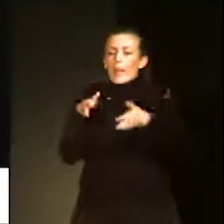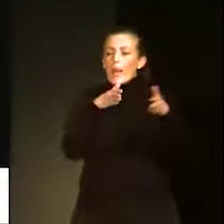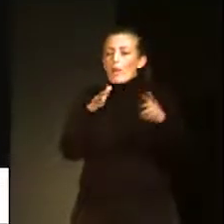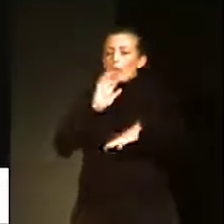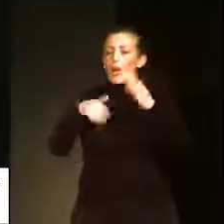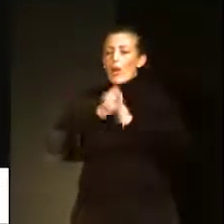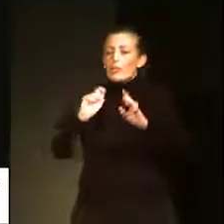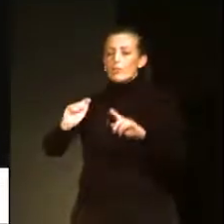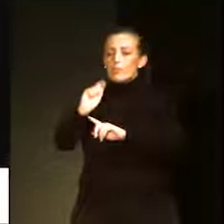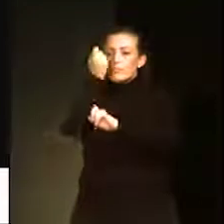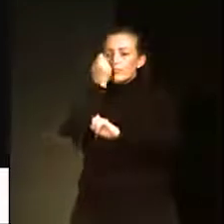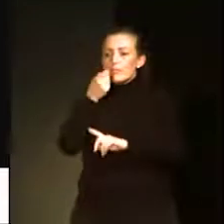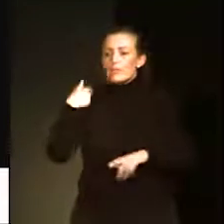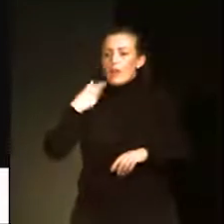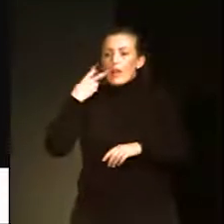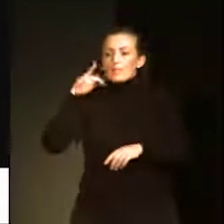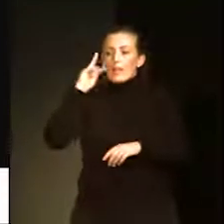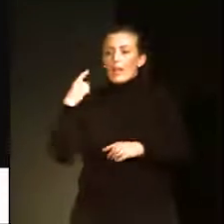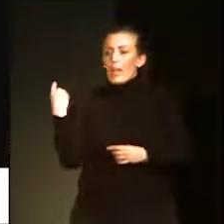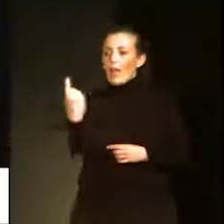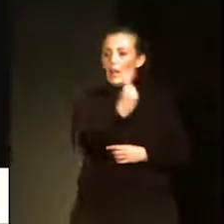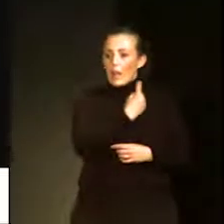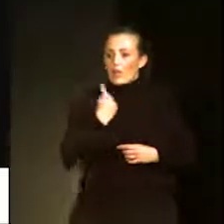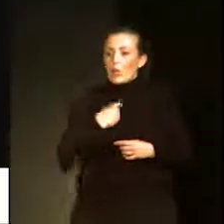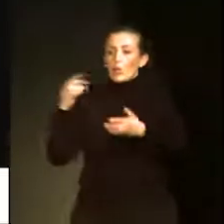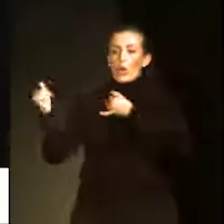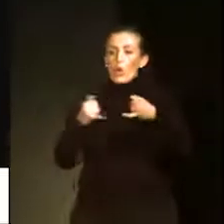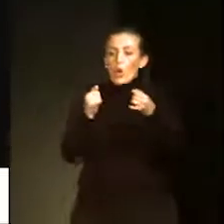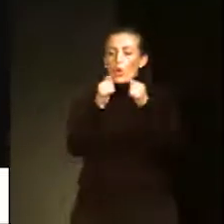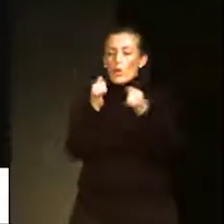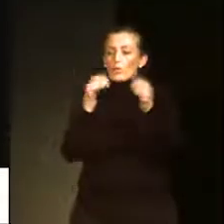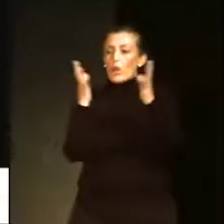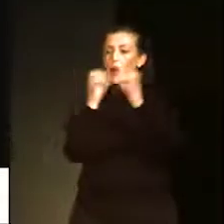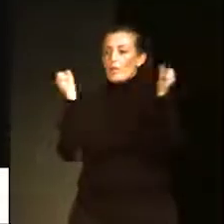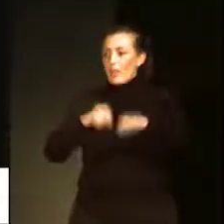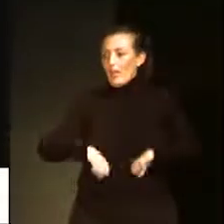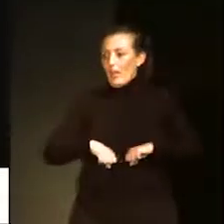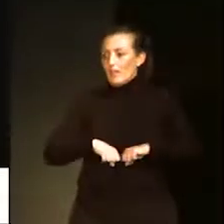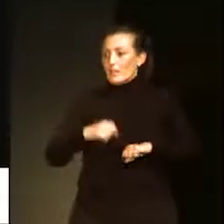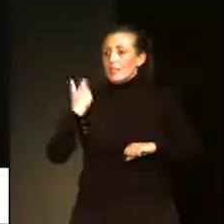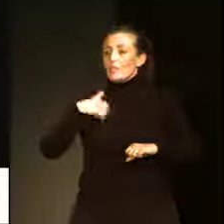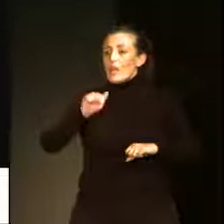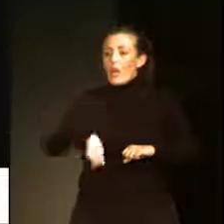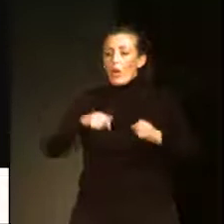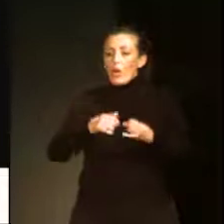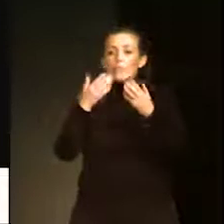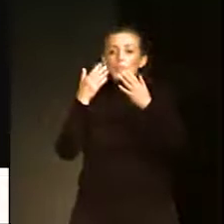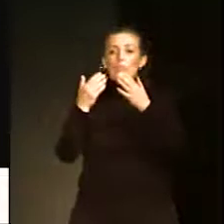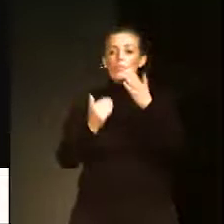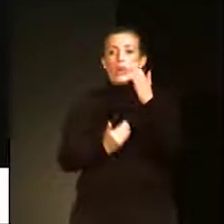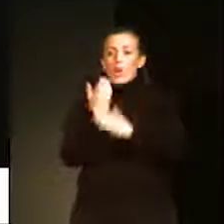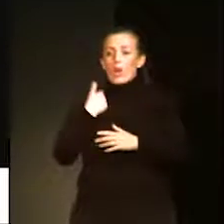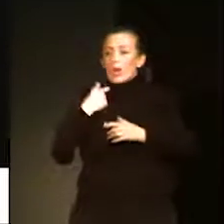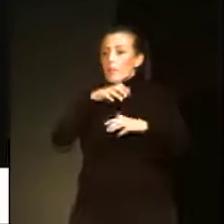para conseguirlo desde su propia experiencia, las rutas y las complicidades, en una edición donde la presencia de